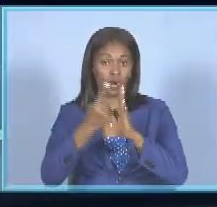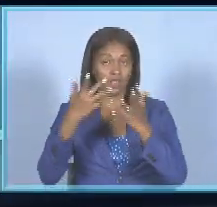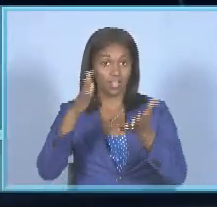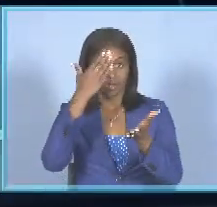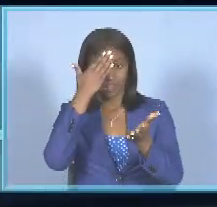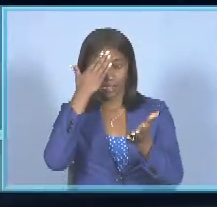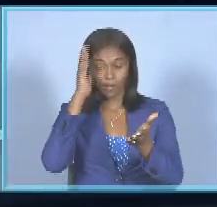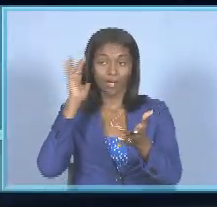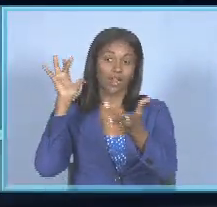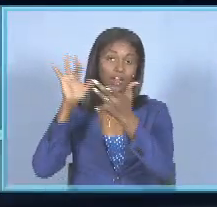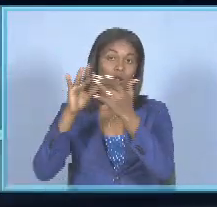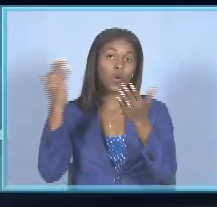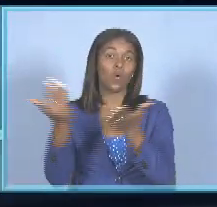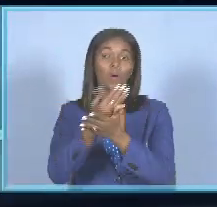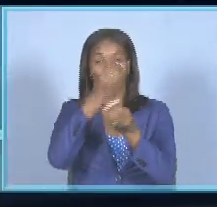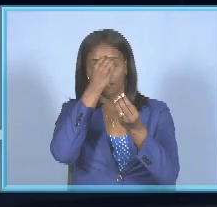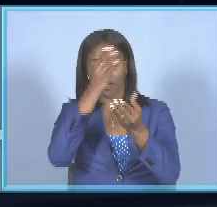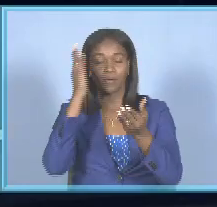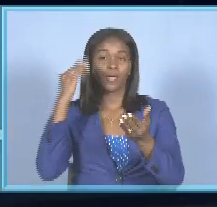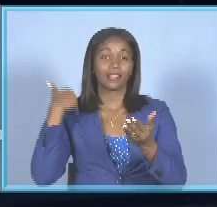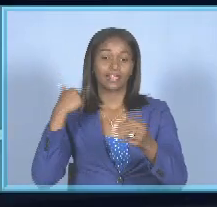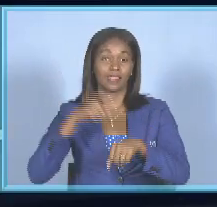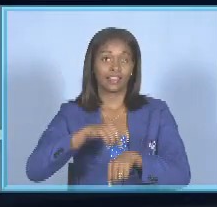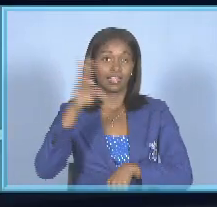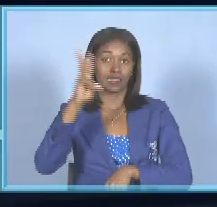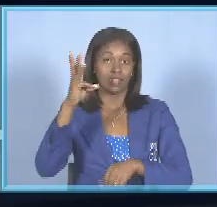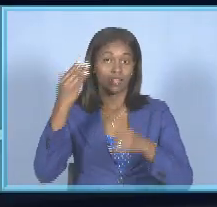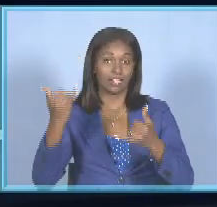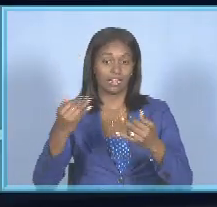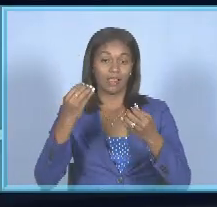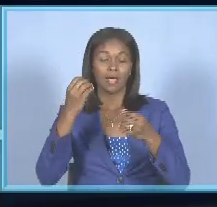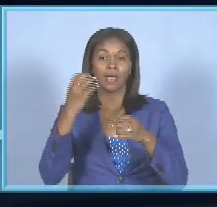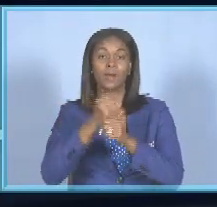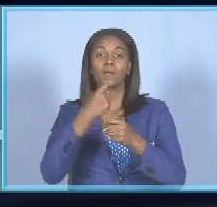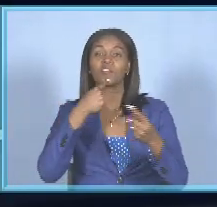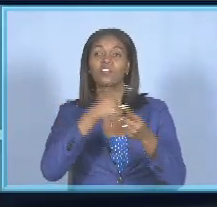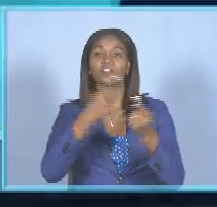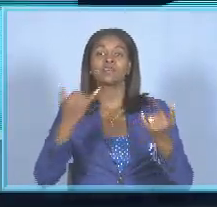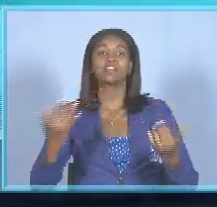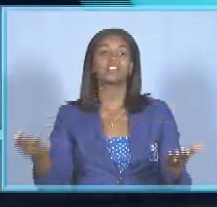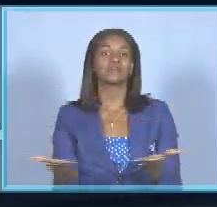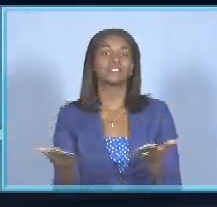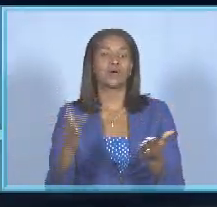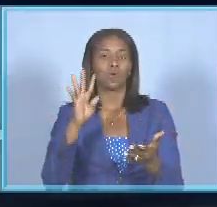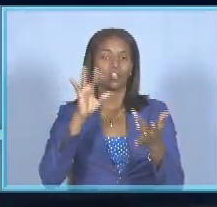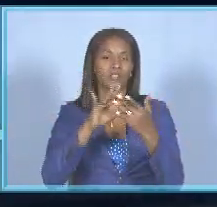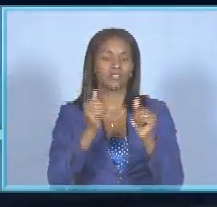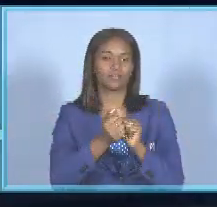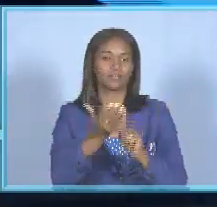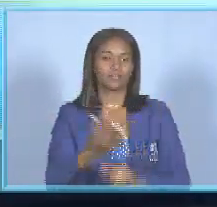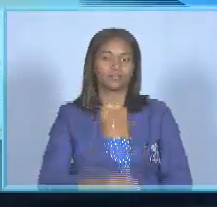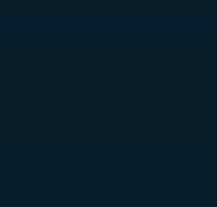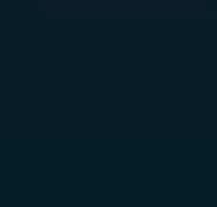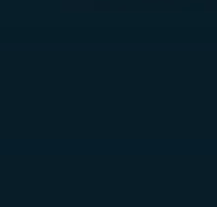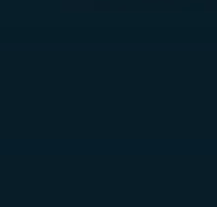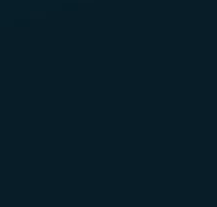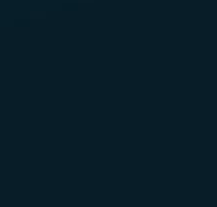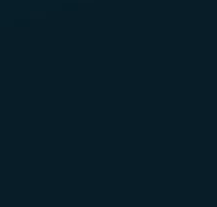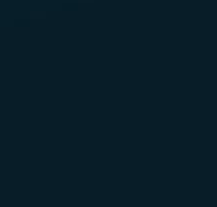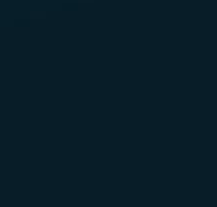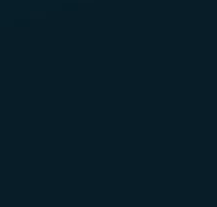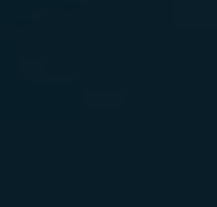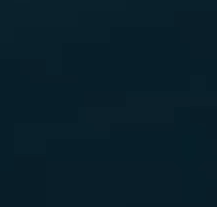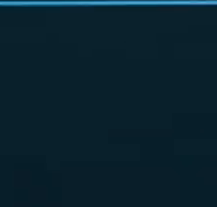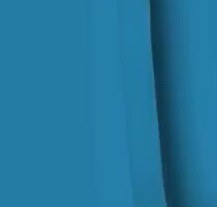nos conectamos con un nuevo adelanto de lo que tendremos hoy a las 6 en la emisión estelar de Central de Noticias, el 4 Conecta.